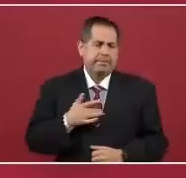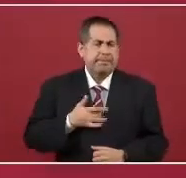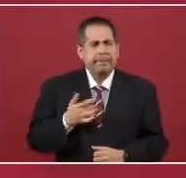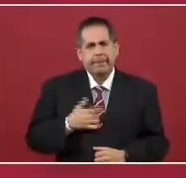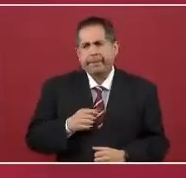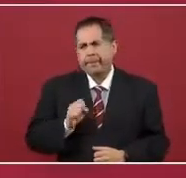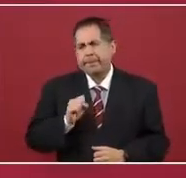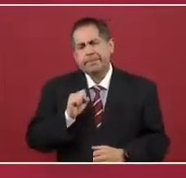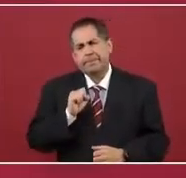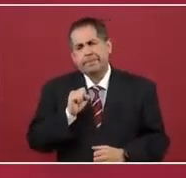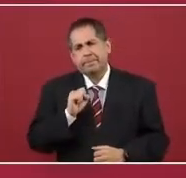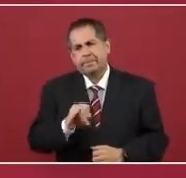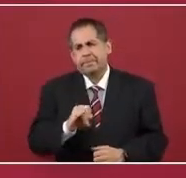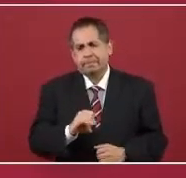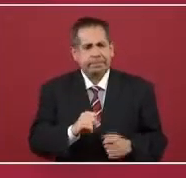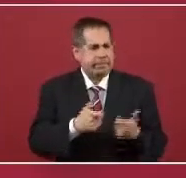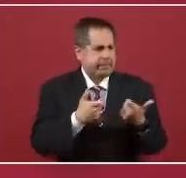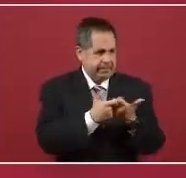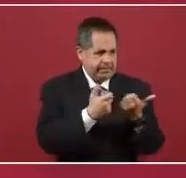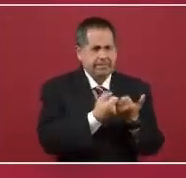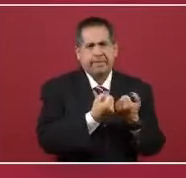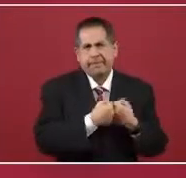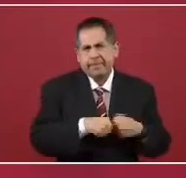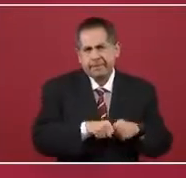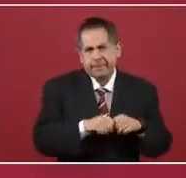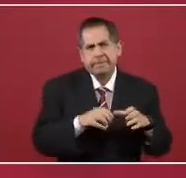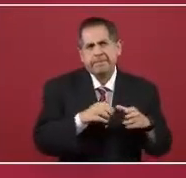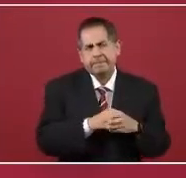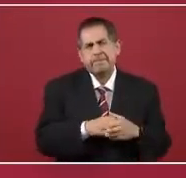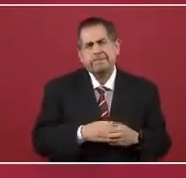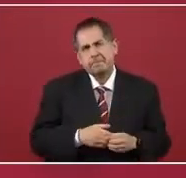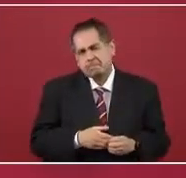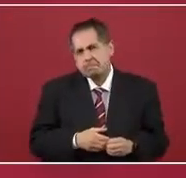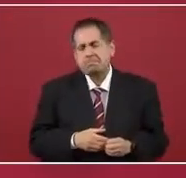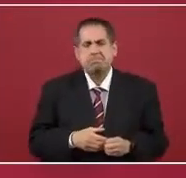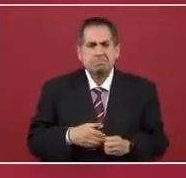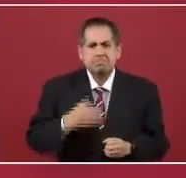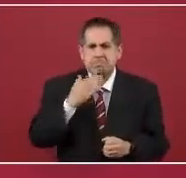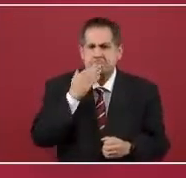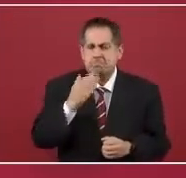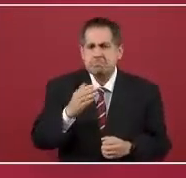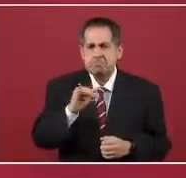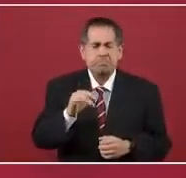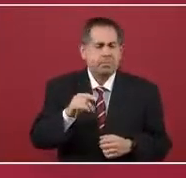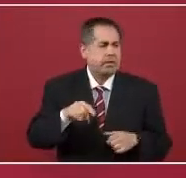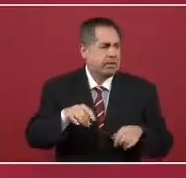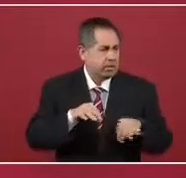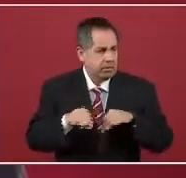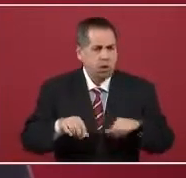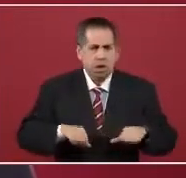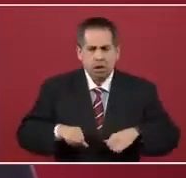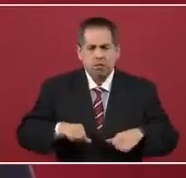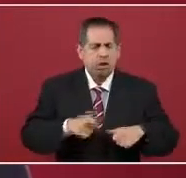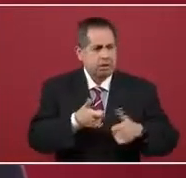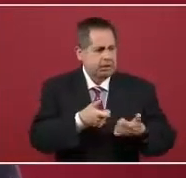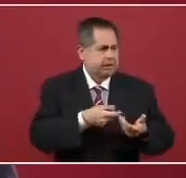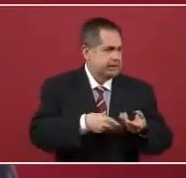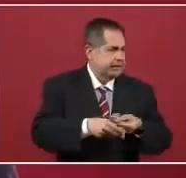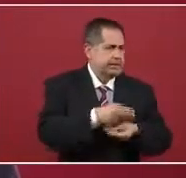del corporativismo, es una actividad económica